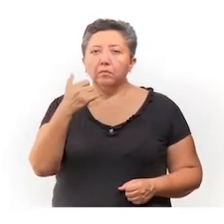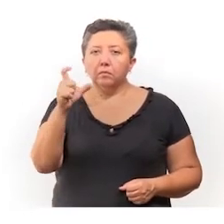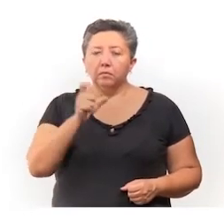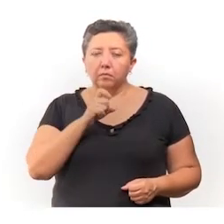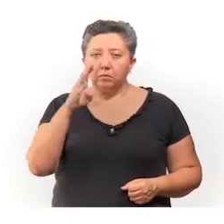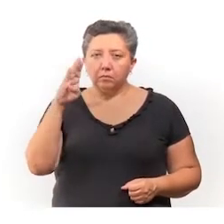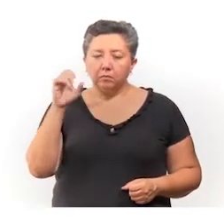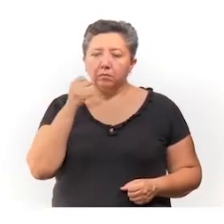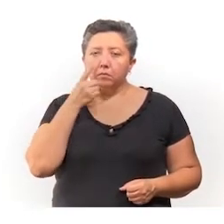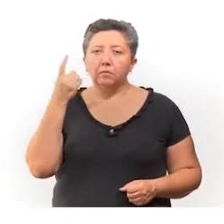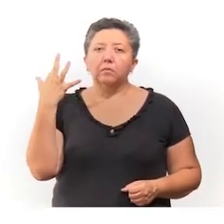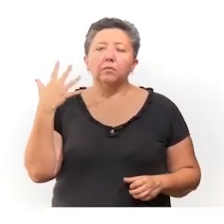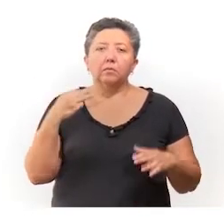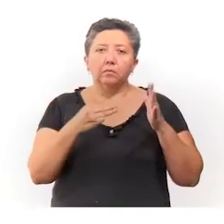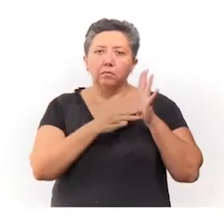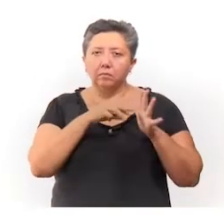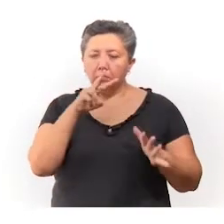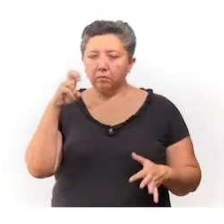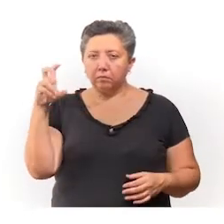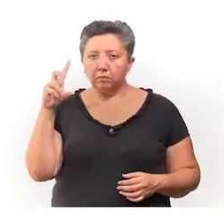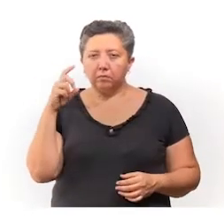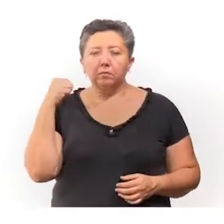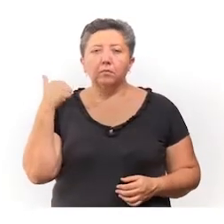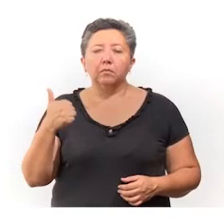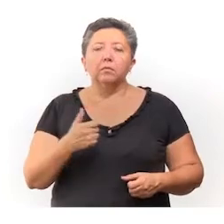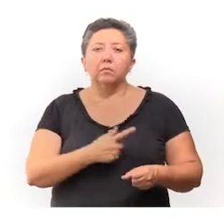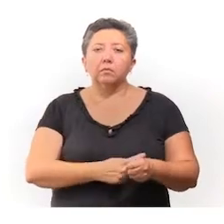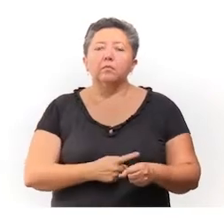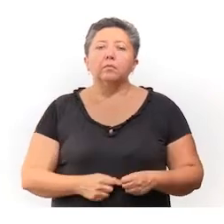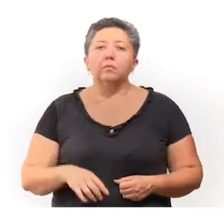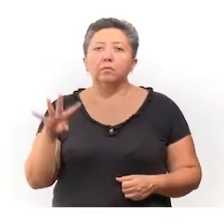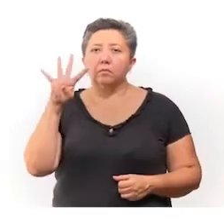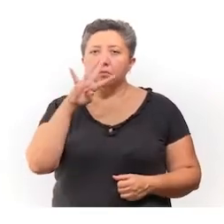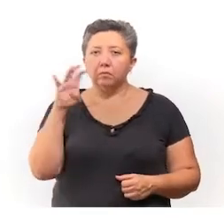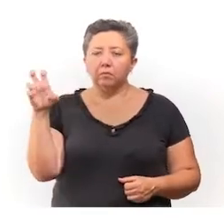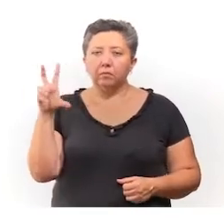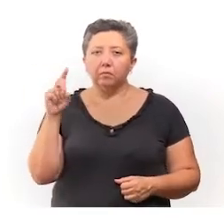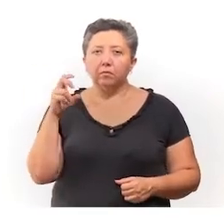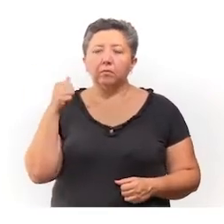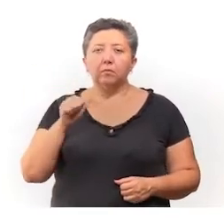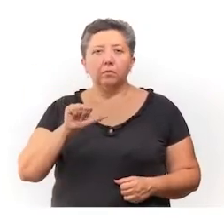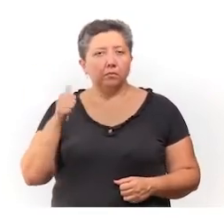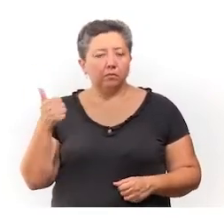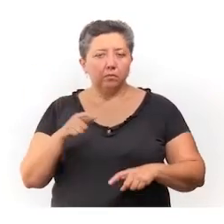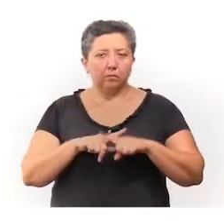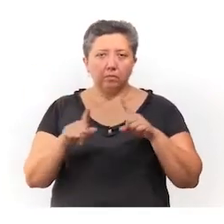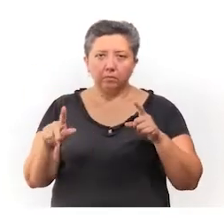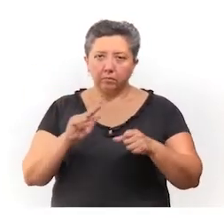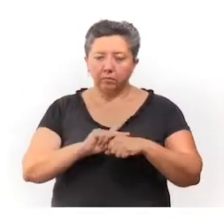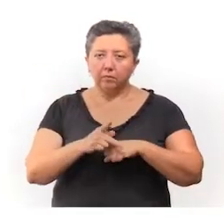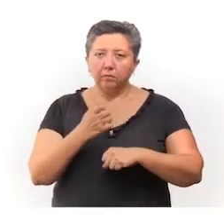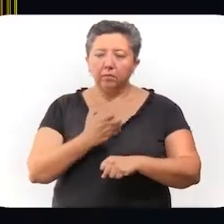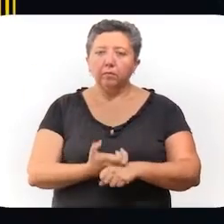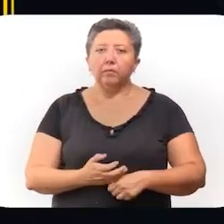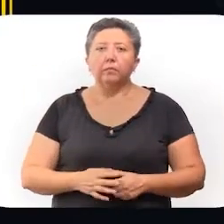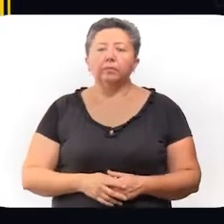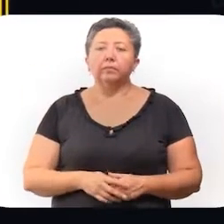Yaxcabá. De los 50.236 casos positivos, 436 son de otro país u otro